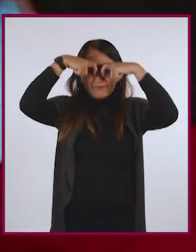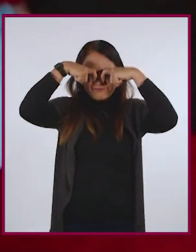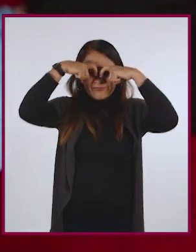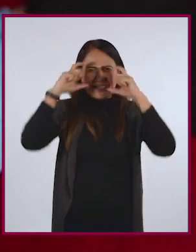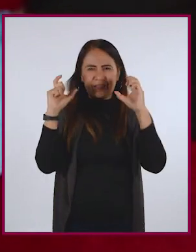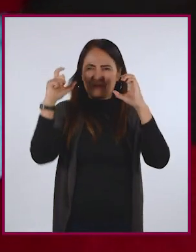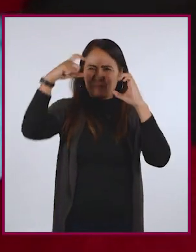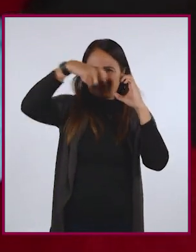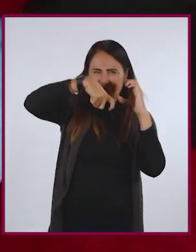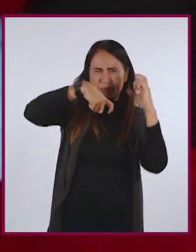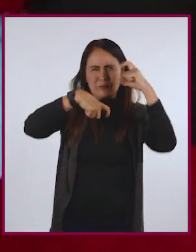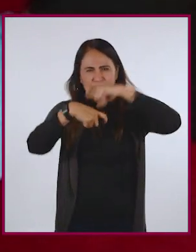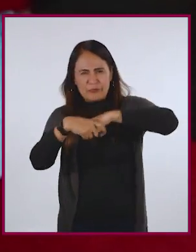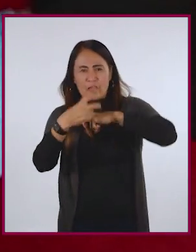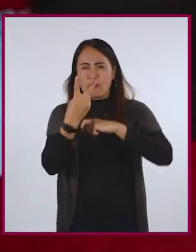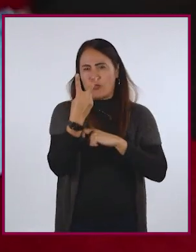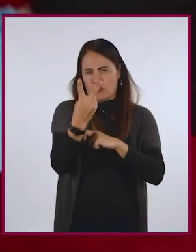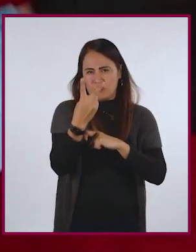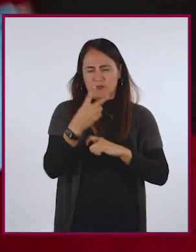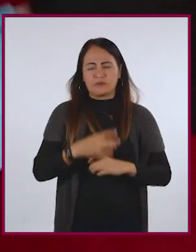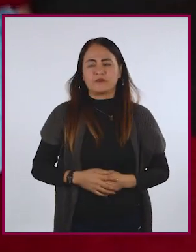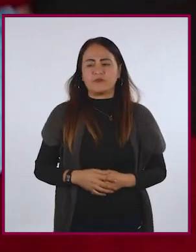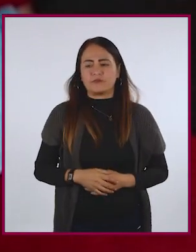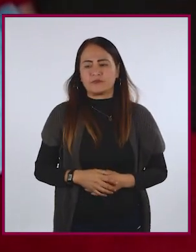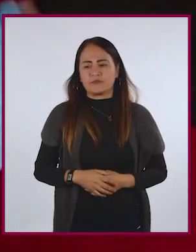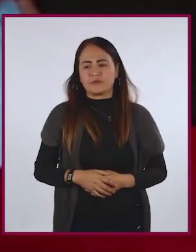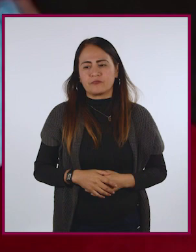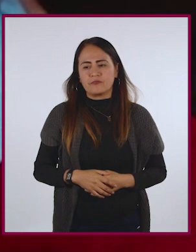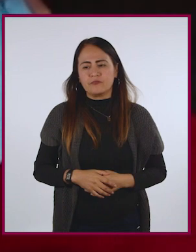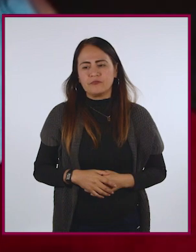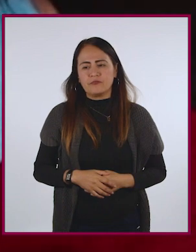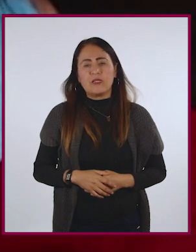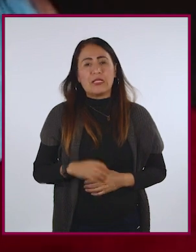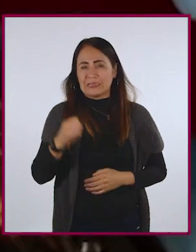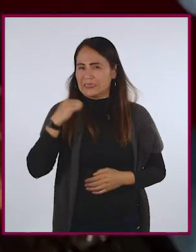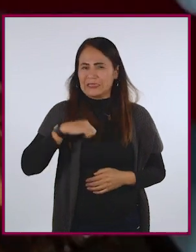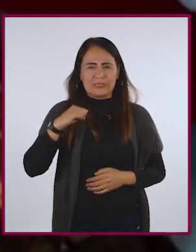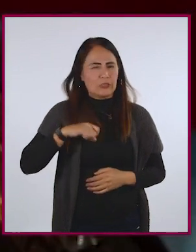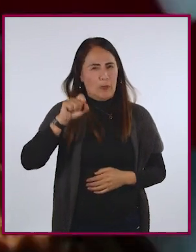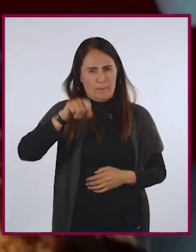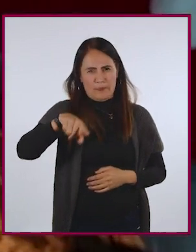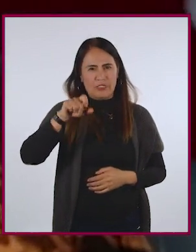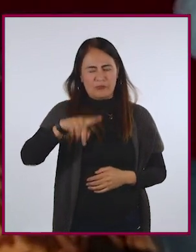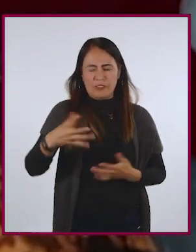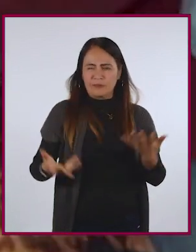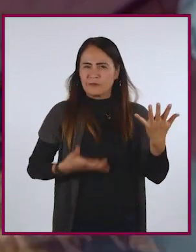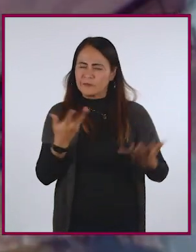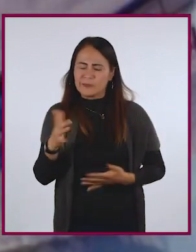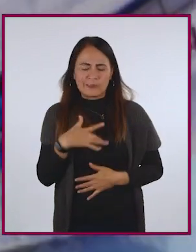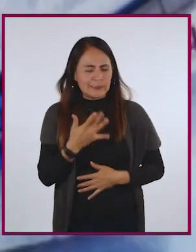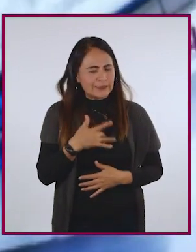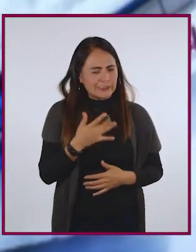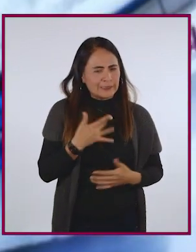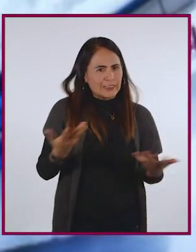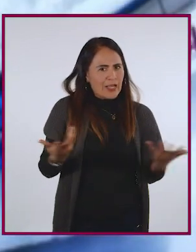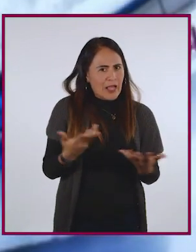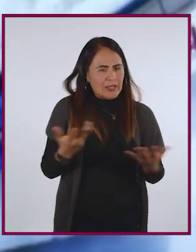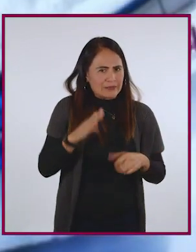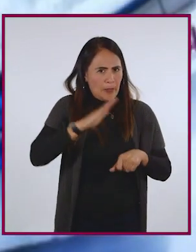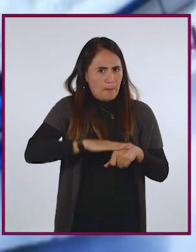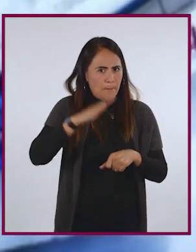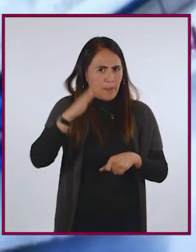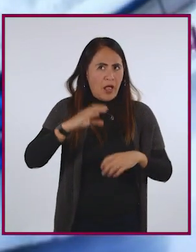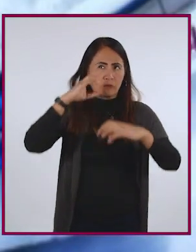¿sí? Fundamentalmente son 2 lentes. Pero en ese mismo siglo empieza la inquietud de poder